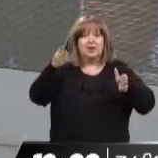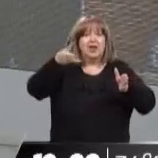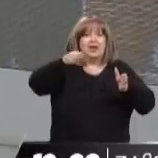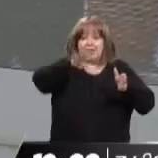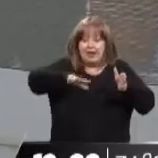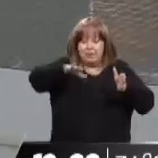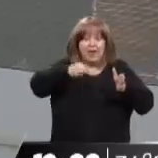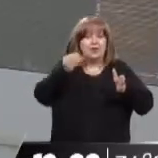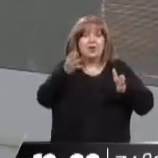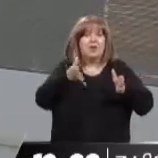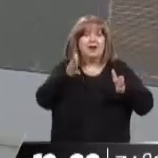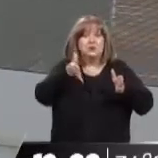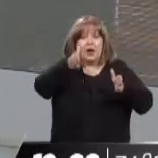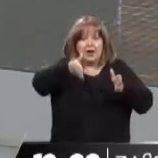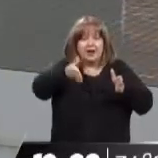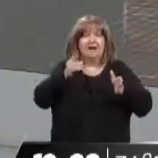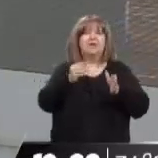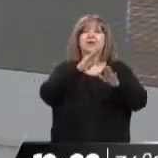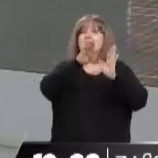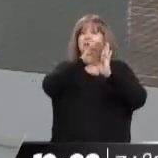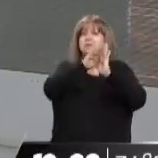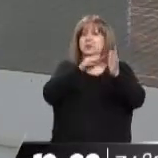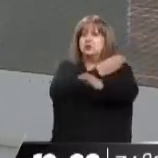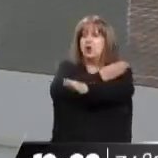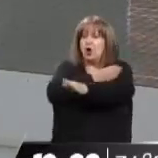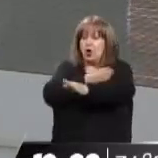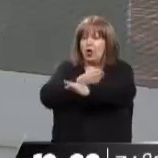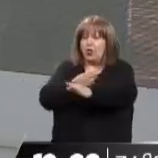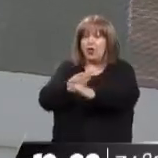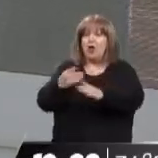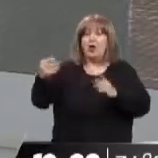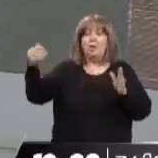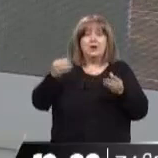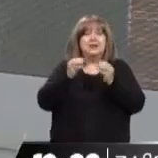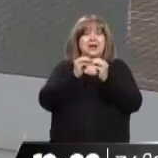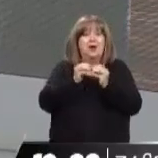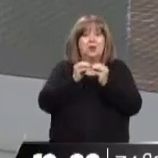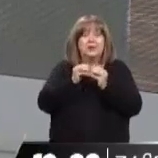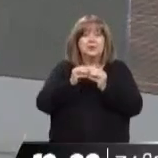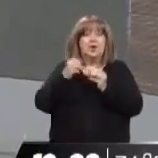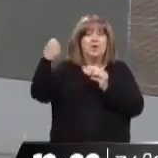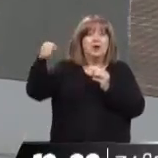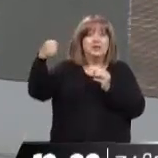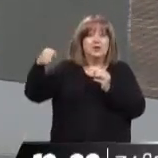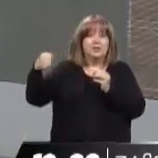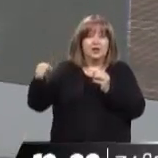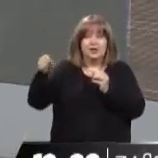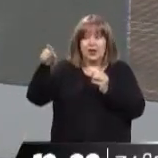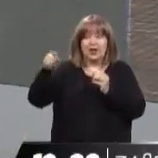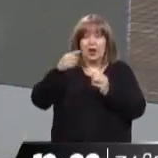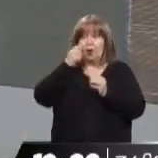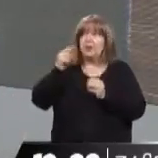Pero vamos a contarles cuál fue esa cronología de este sujeto, porque no se presentaba a las audiencias. Lo decíamos, bueno,